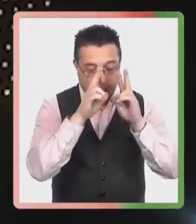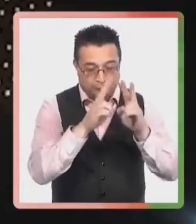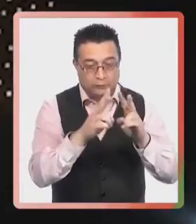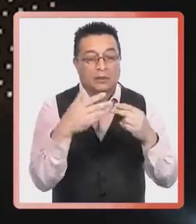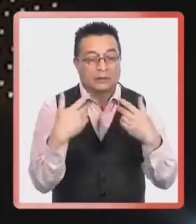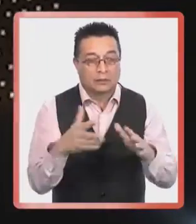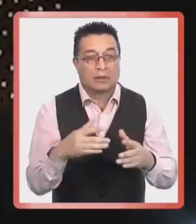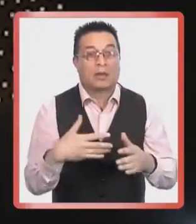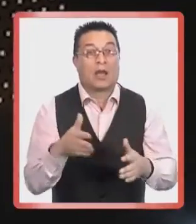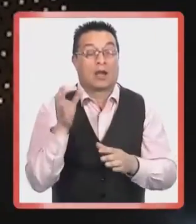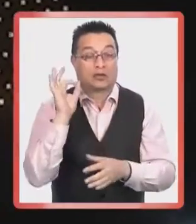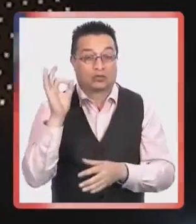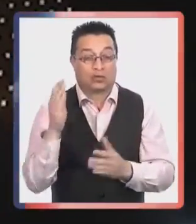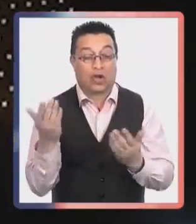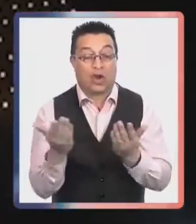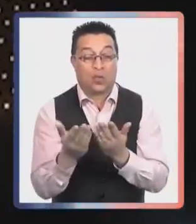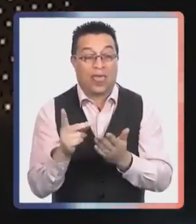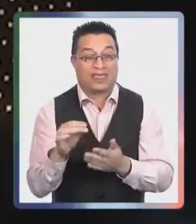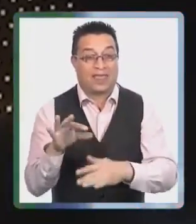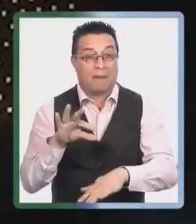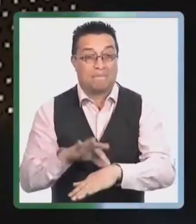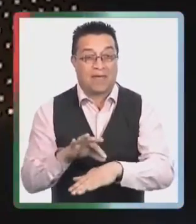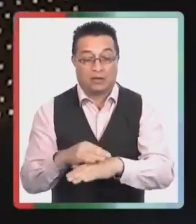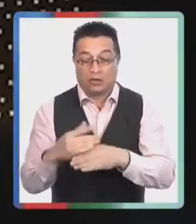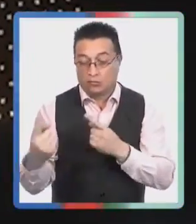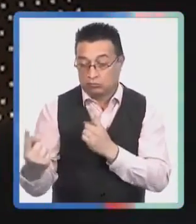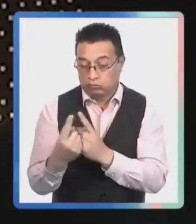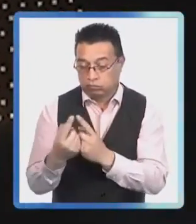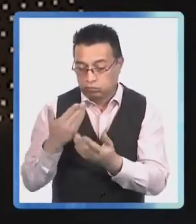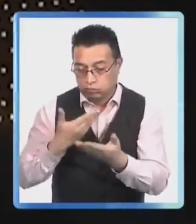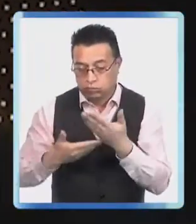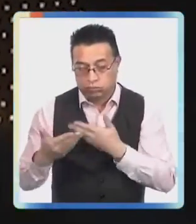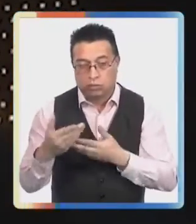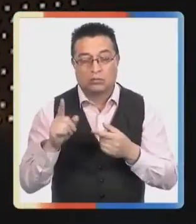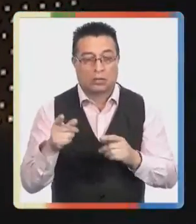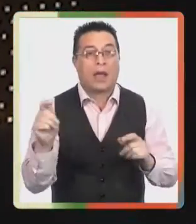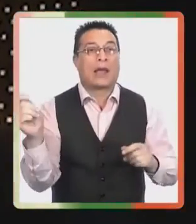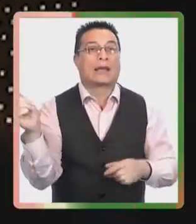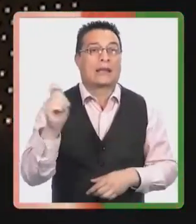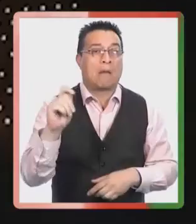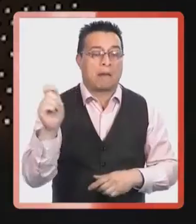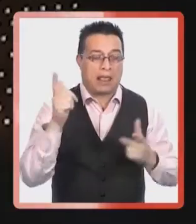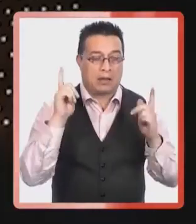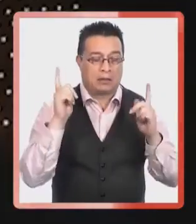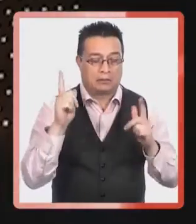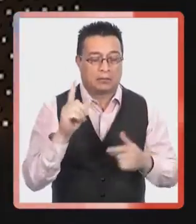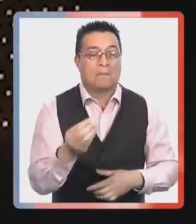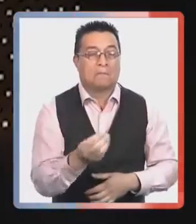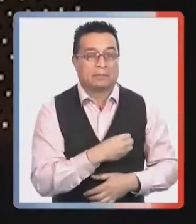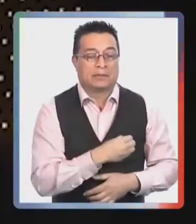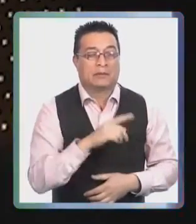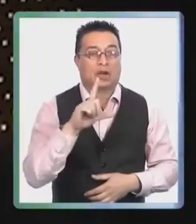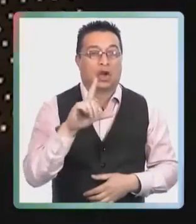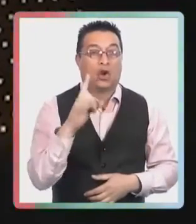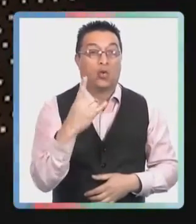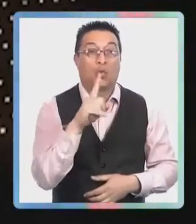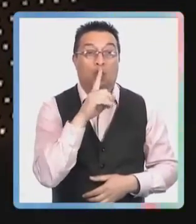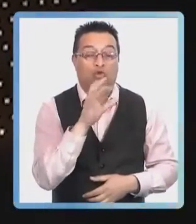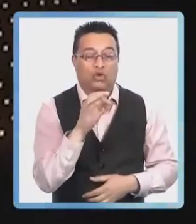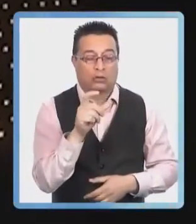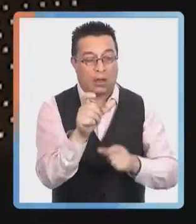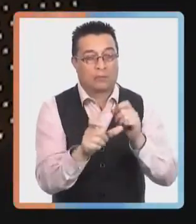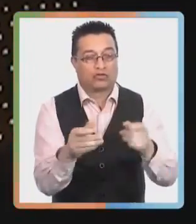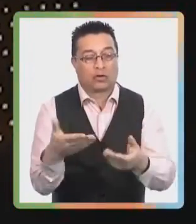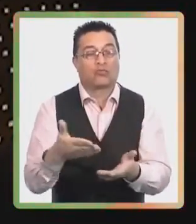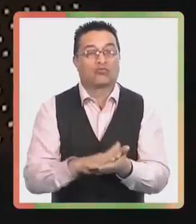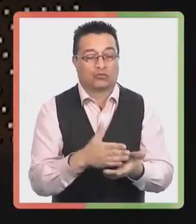cuando nosotros nos reunimos con el Colegio Médico en esa época, se tocaron campanadas de pena, de luto por la gente que